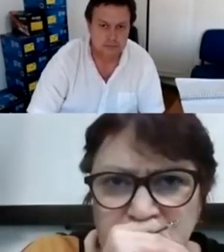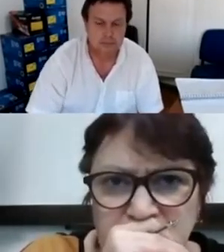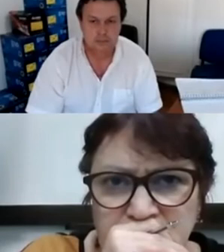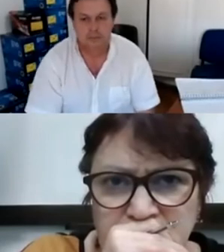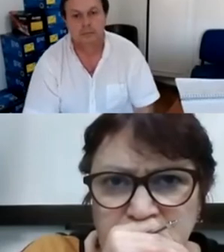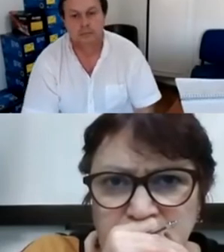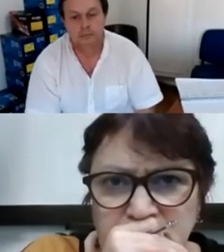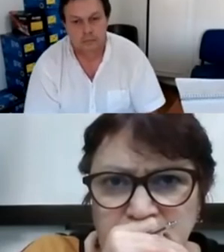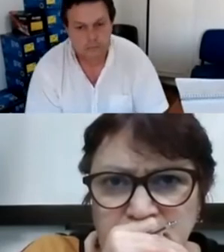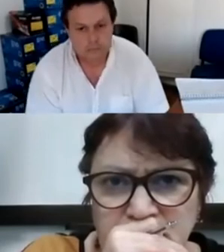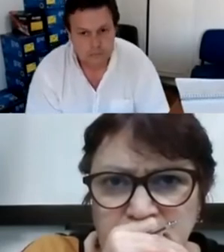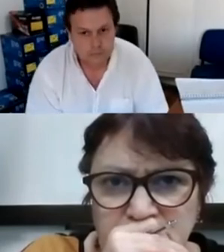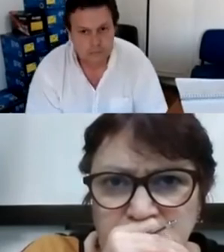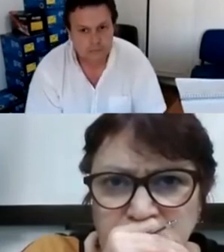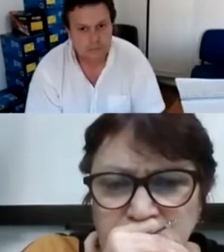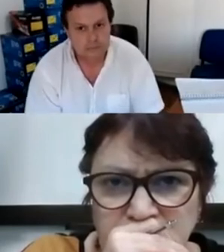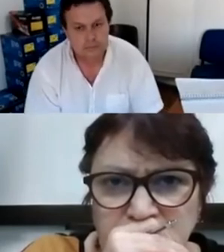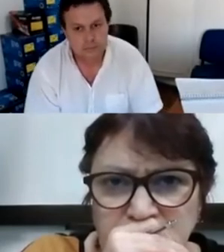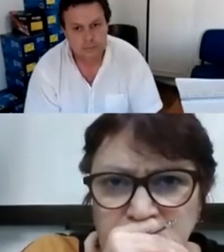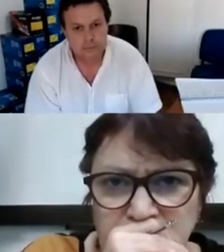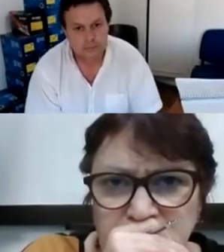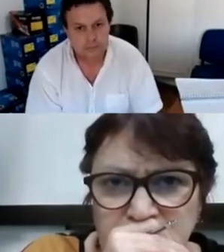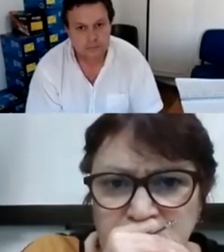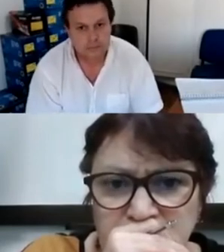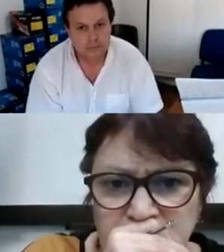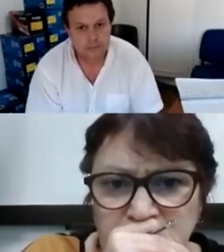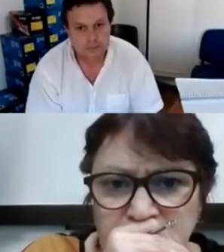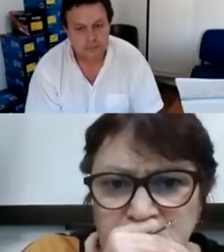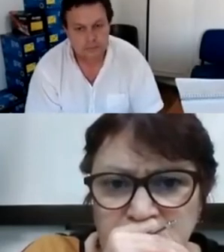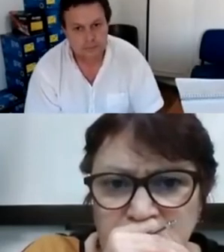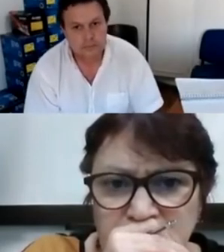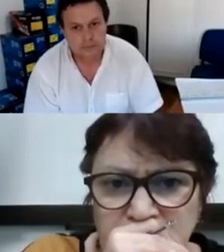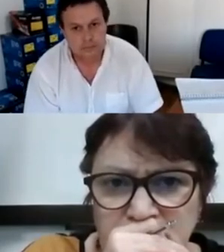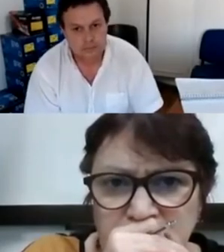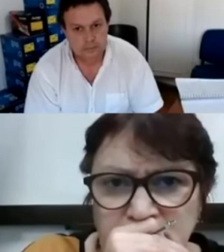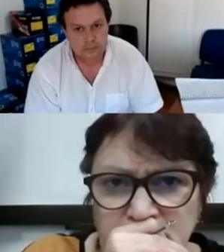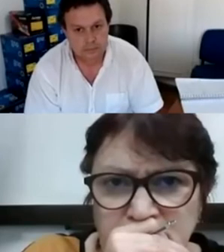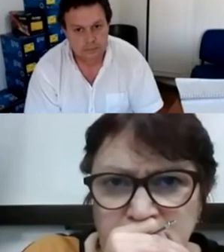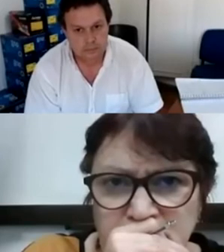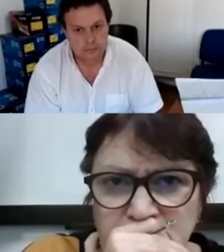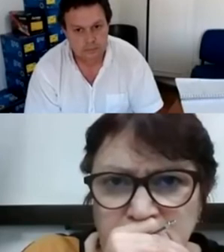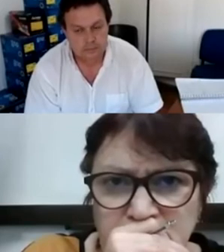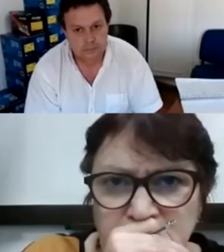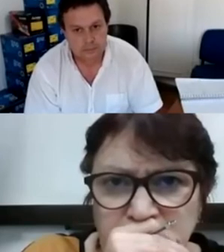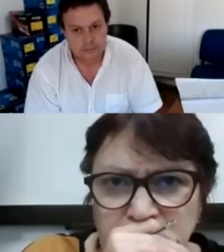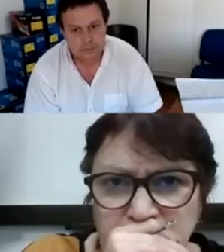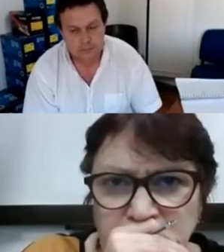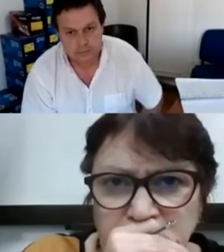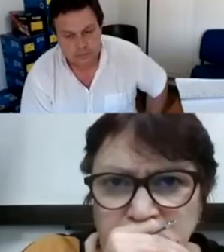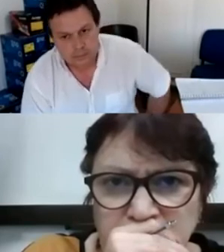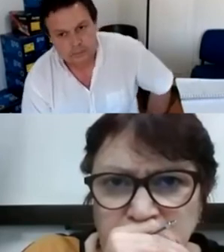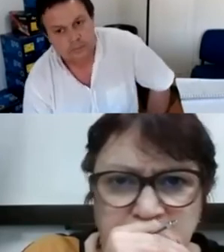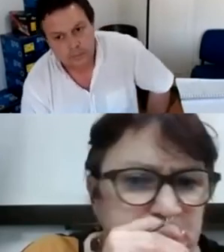TAS. Está bien decir, la estructura TAS de ISEF es montevideana, la estructura docente es de todo el país. Y esto es algo que a nosotros nos